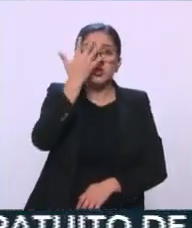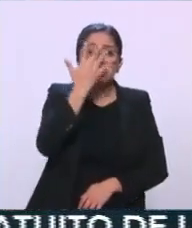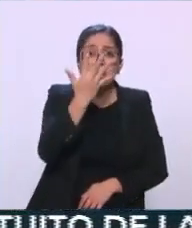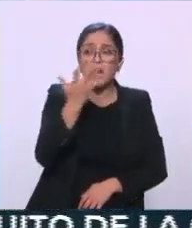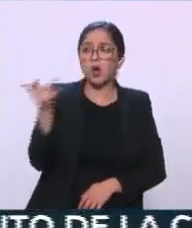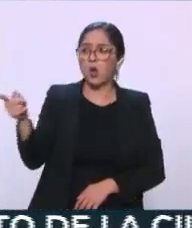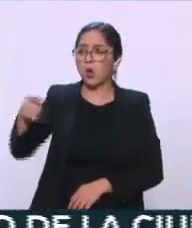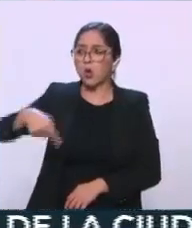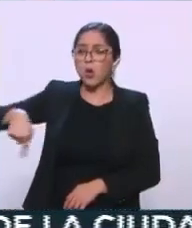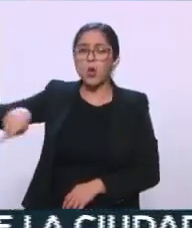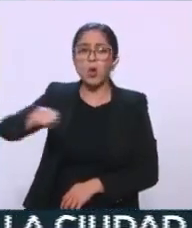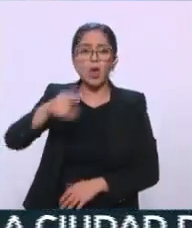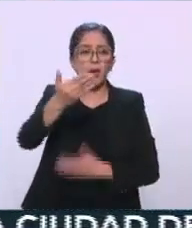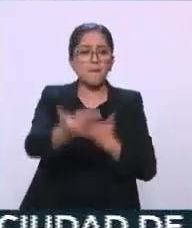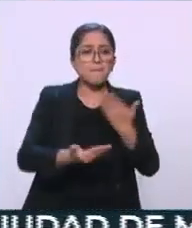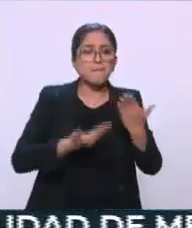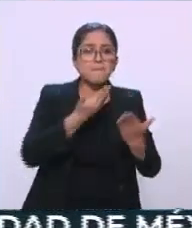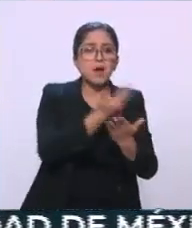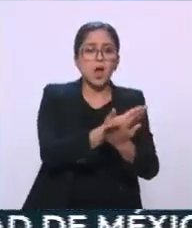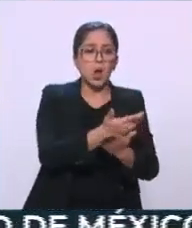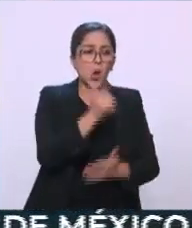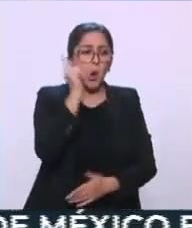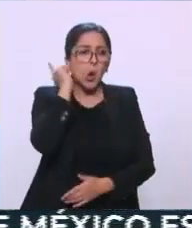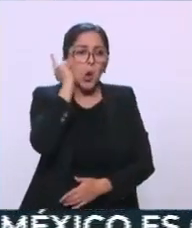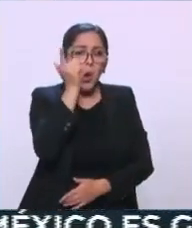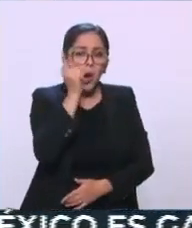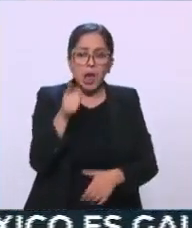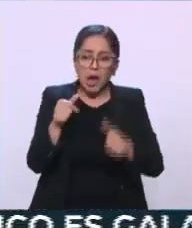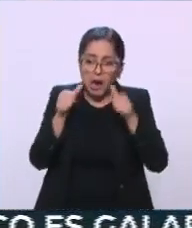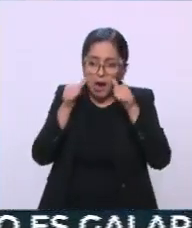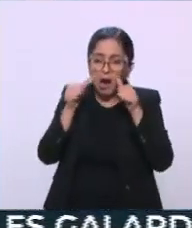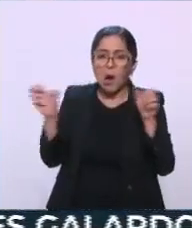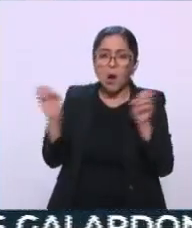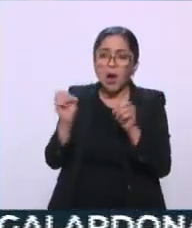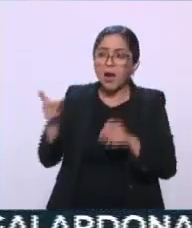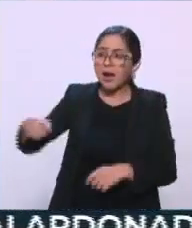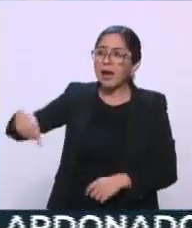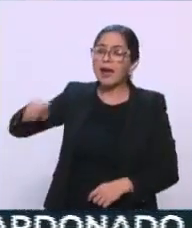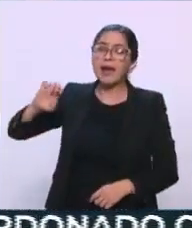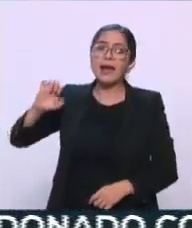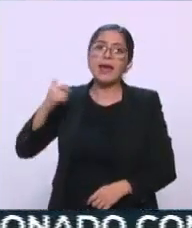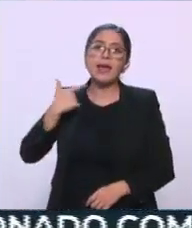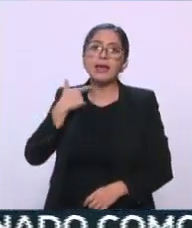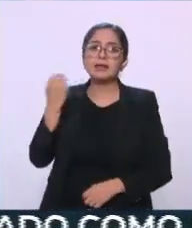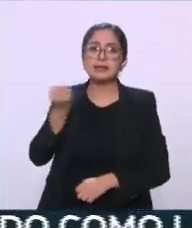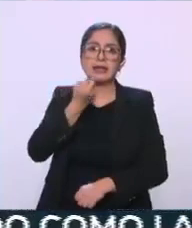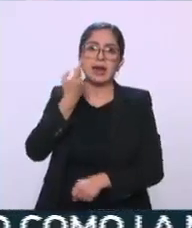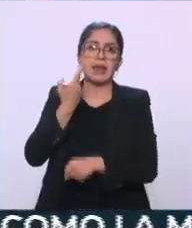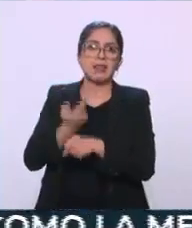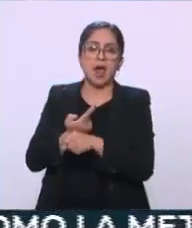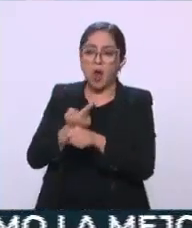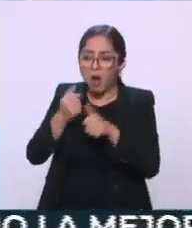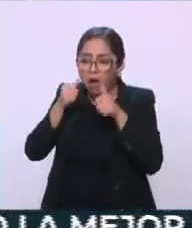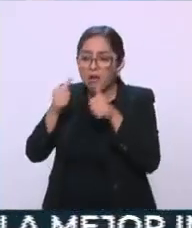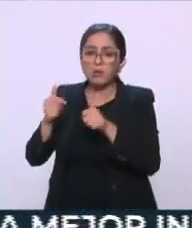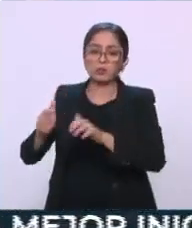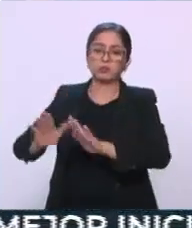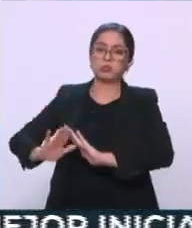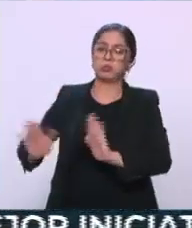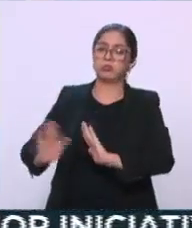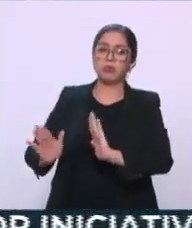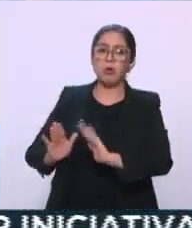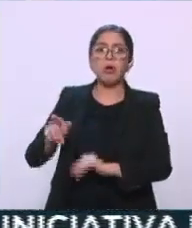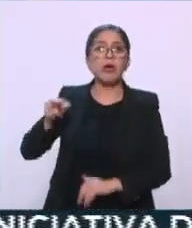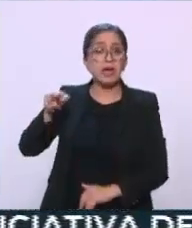el que han presentado en este plan estos exsecretarios y exsecretarias, porque el asunto es muy